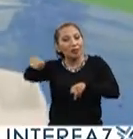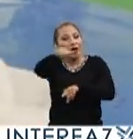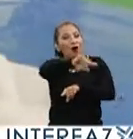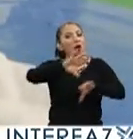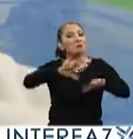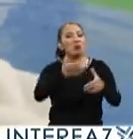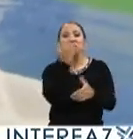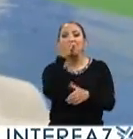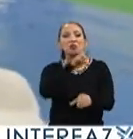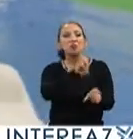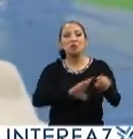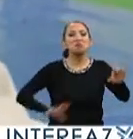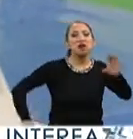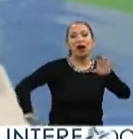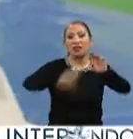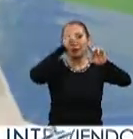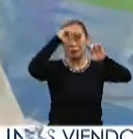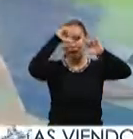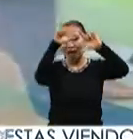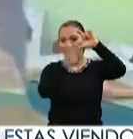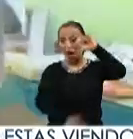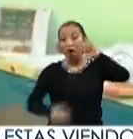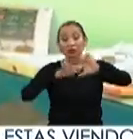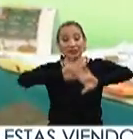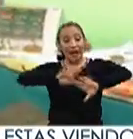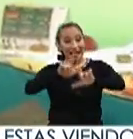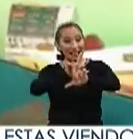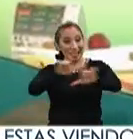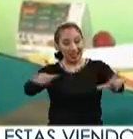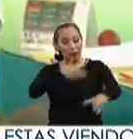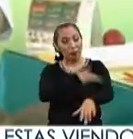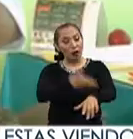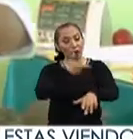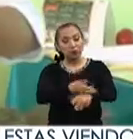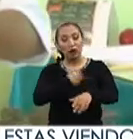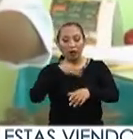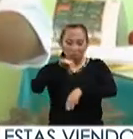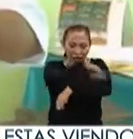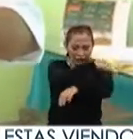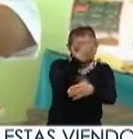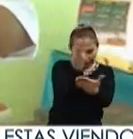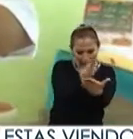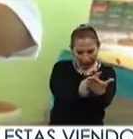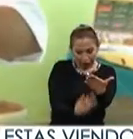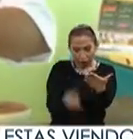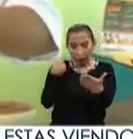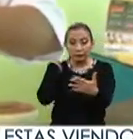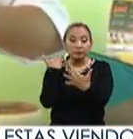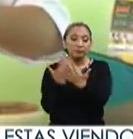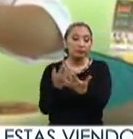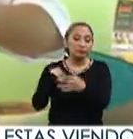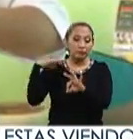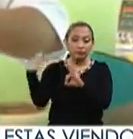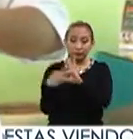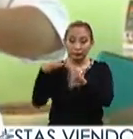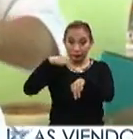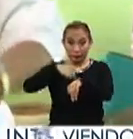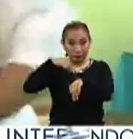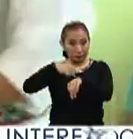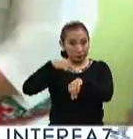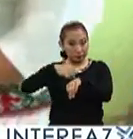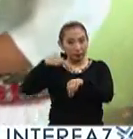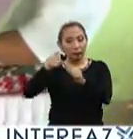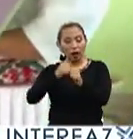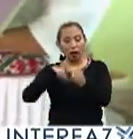que la comunidad escolar de todo el país, una vez que concluyó el proceso de diseño, mientras que se espera cumplir en tiempo y